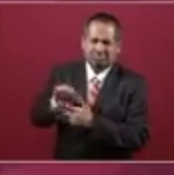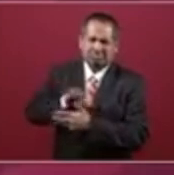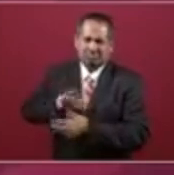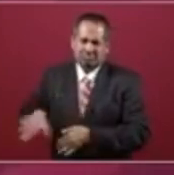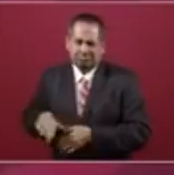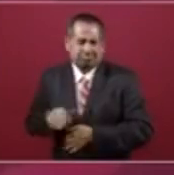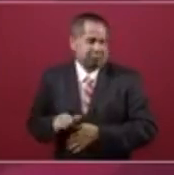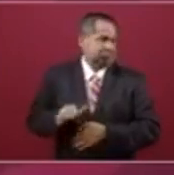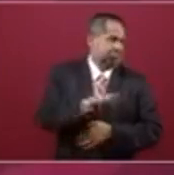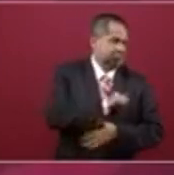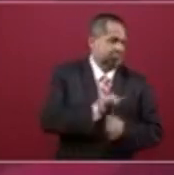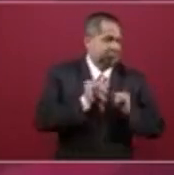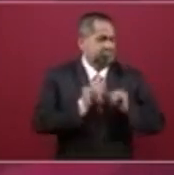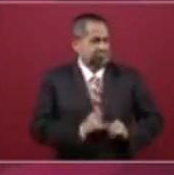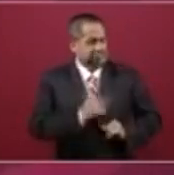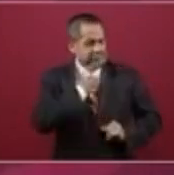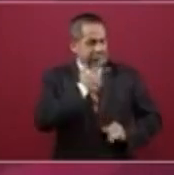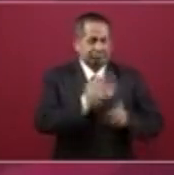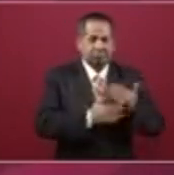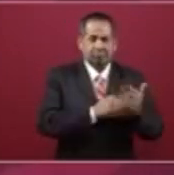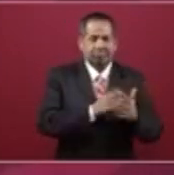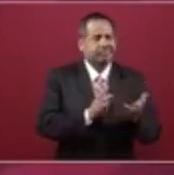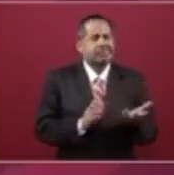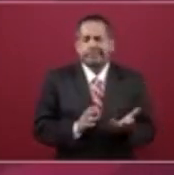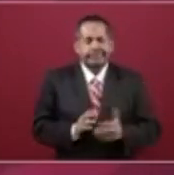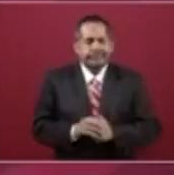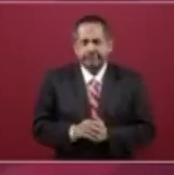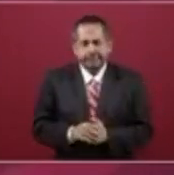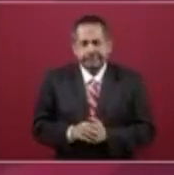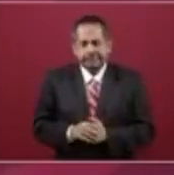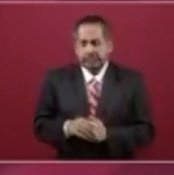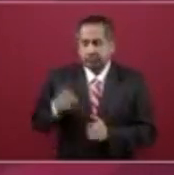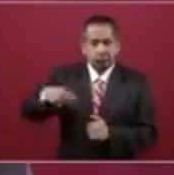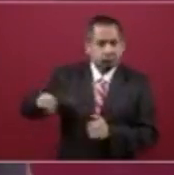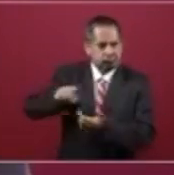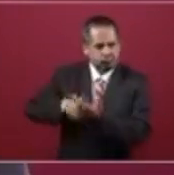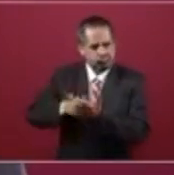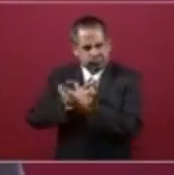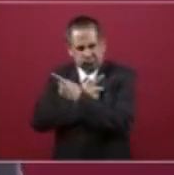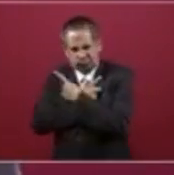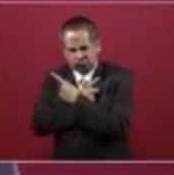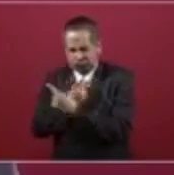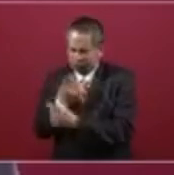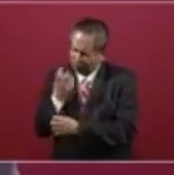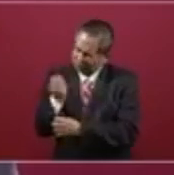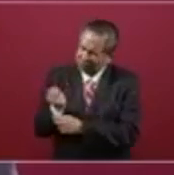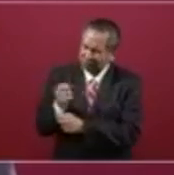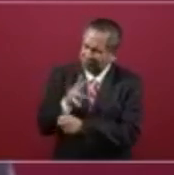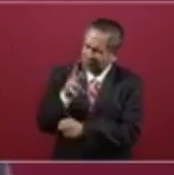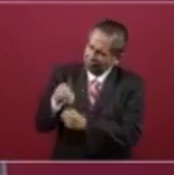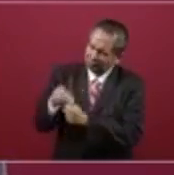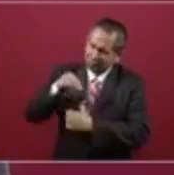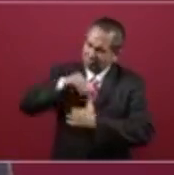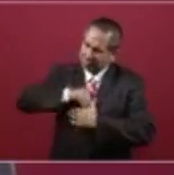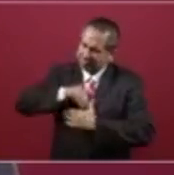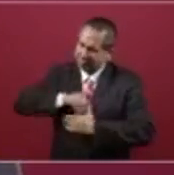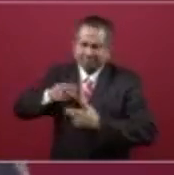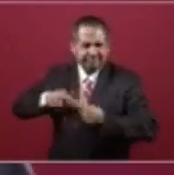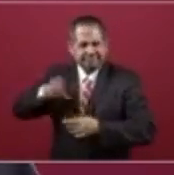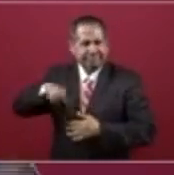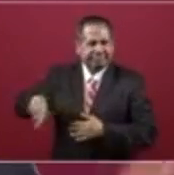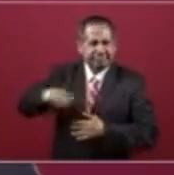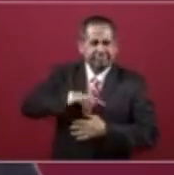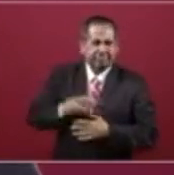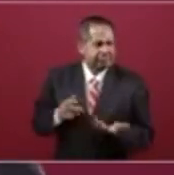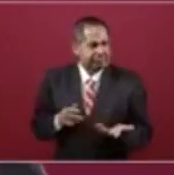esos valores. Y son tan fuertes, están tan arraigados en nuestro pueblo, que